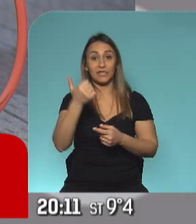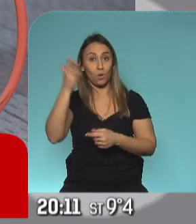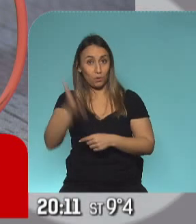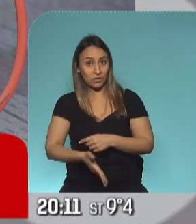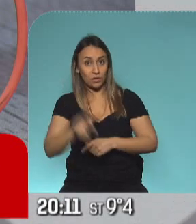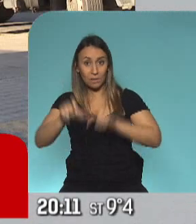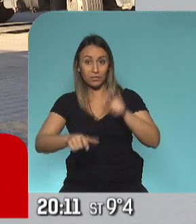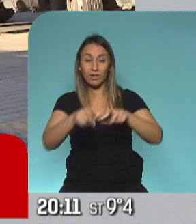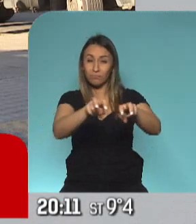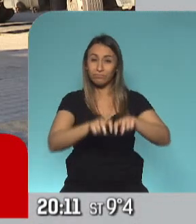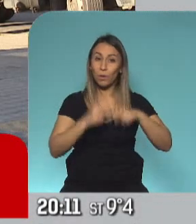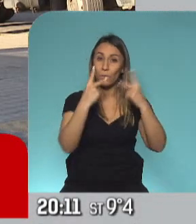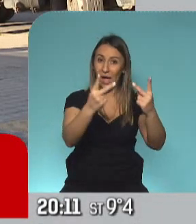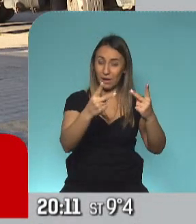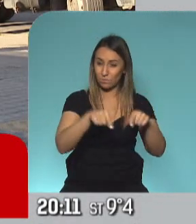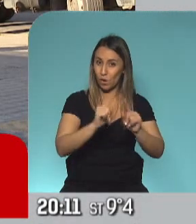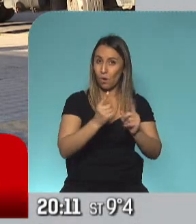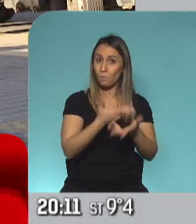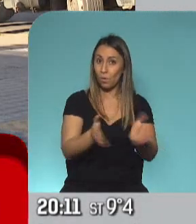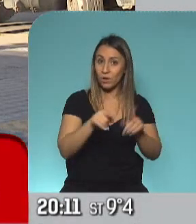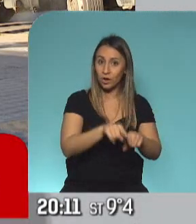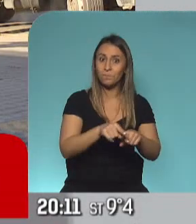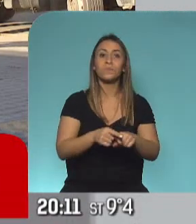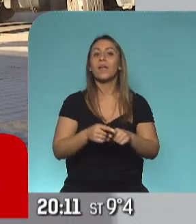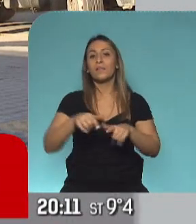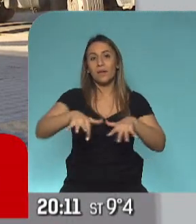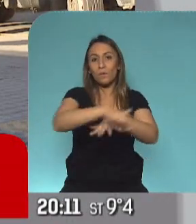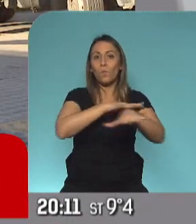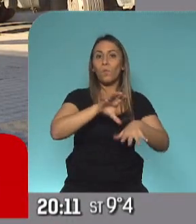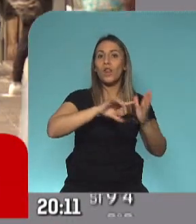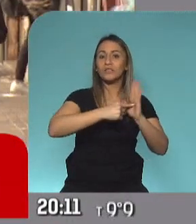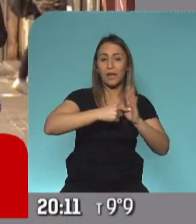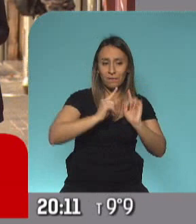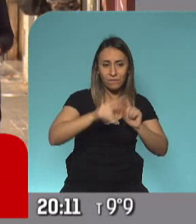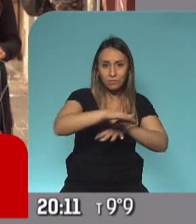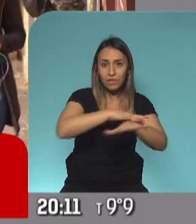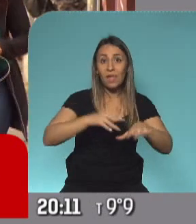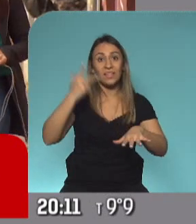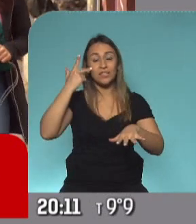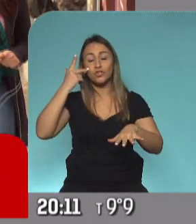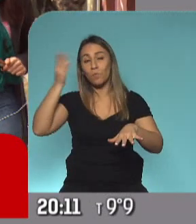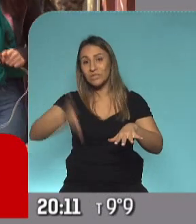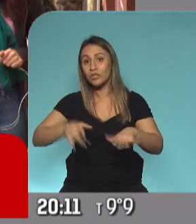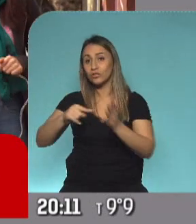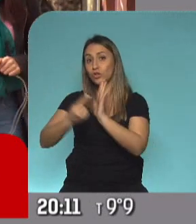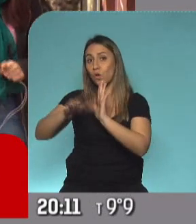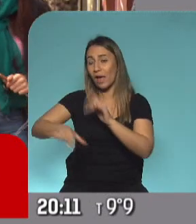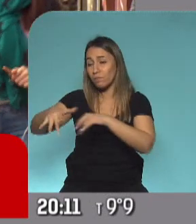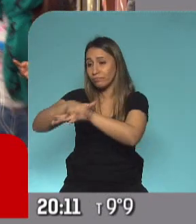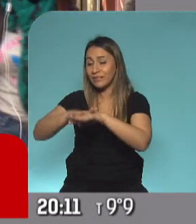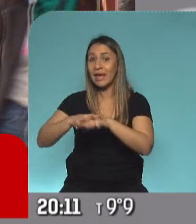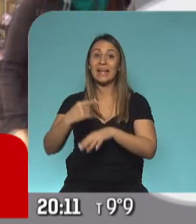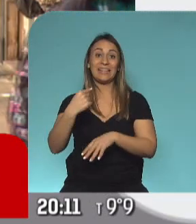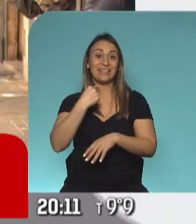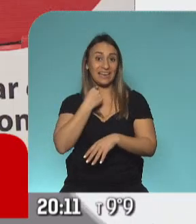que viaja en transporte público se moviliza dentro de Gran Buenos Aires, el 18% dentro de la ciudad, el 13% de Gran Buenos Aires